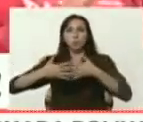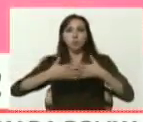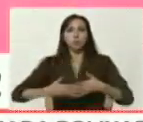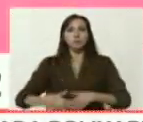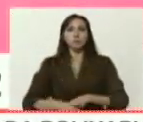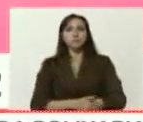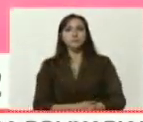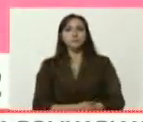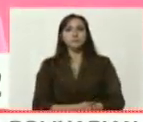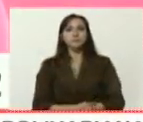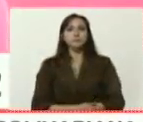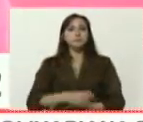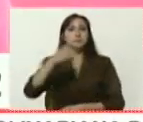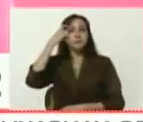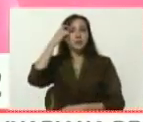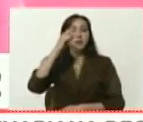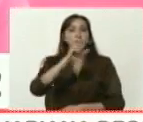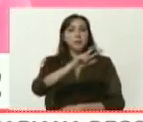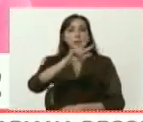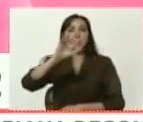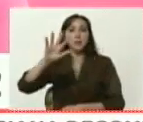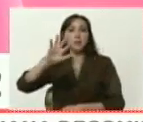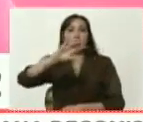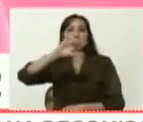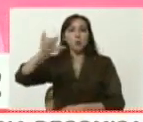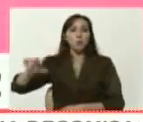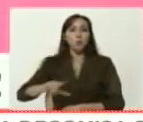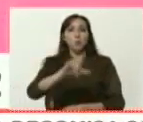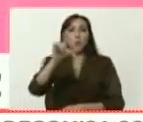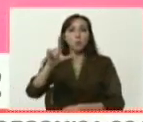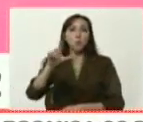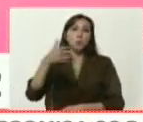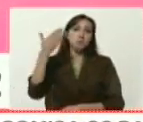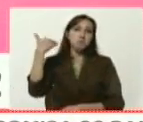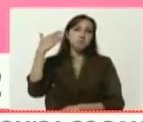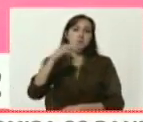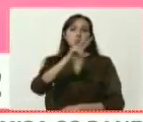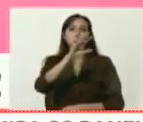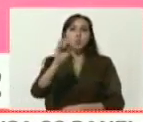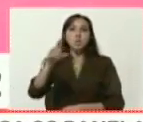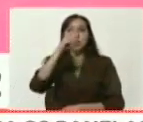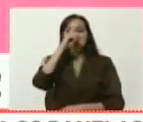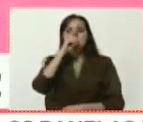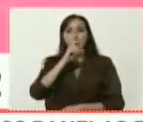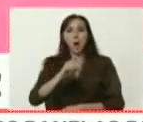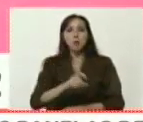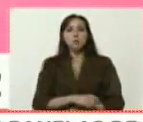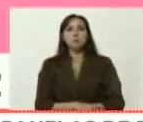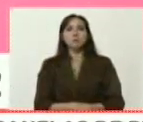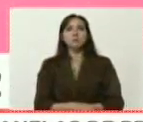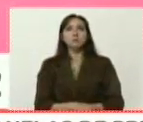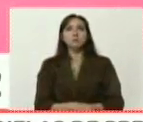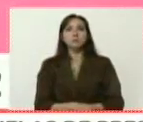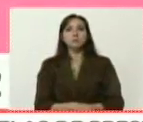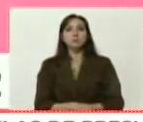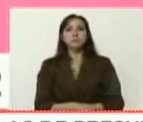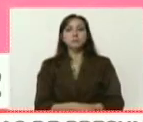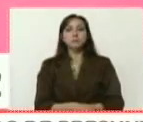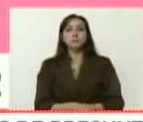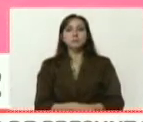Un 25 de julio, hace 200 años. Allí, Padre Numa, saludo su